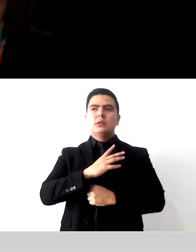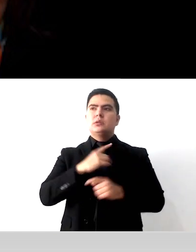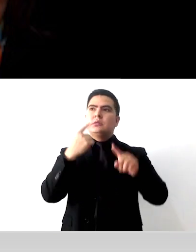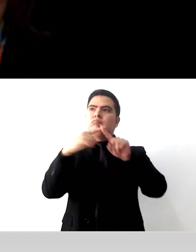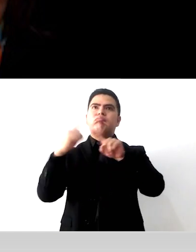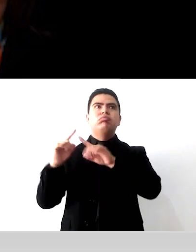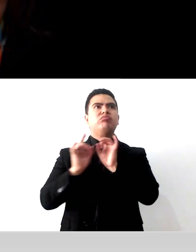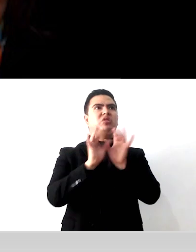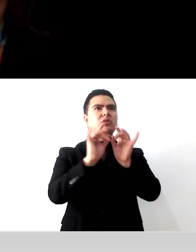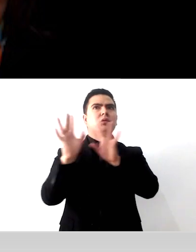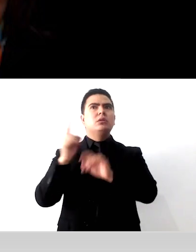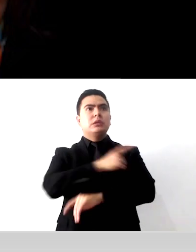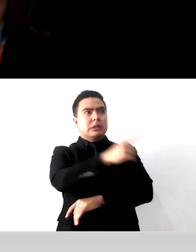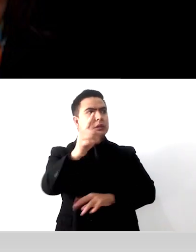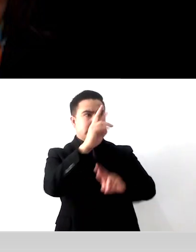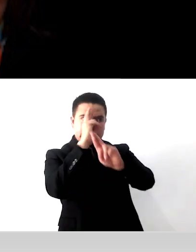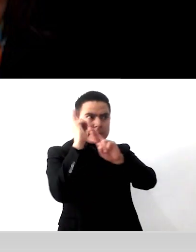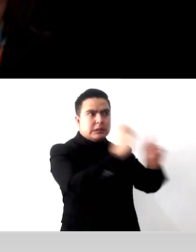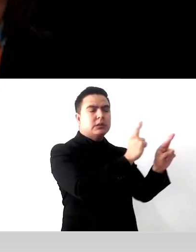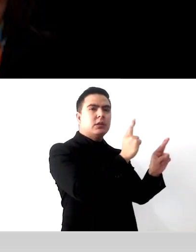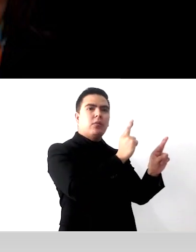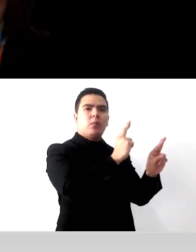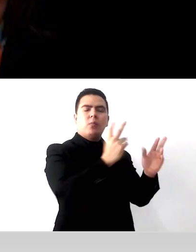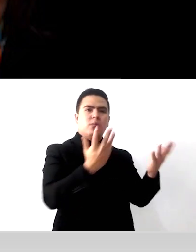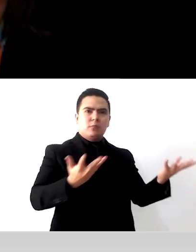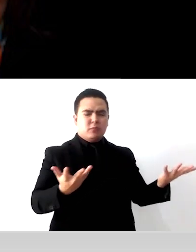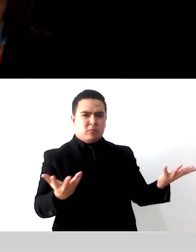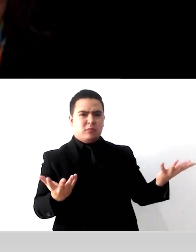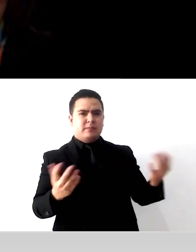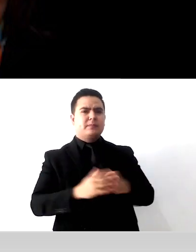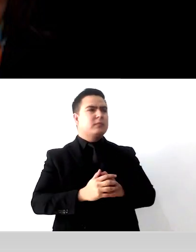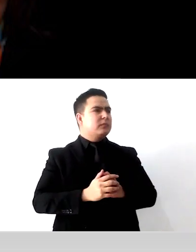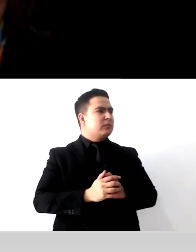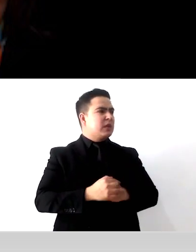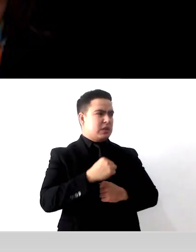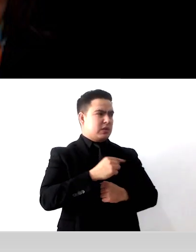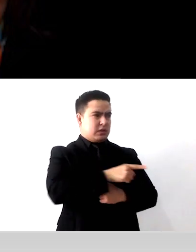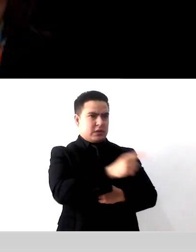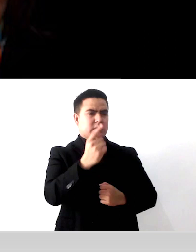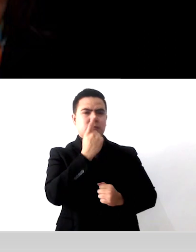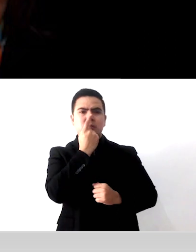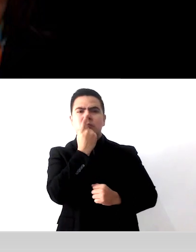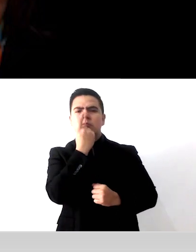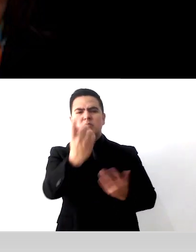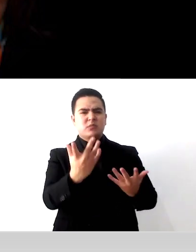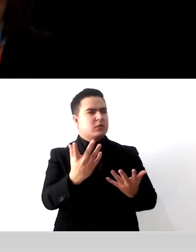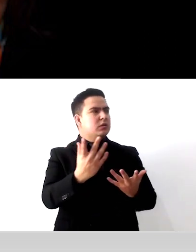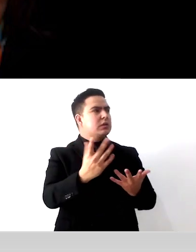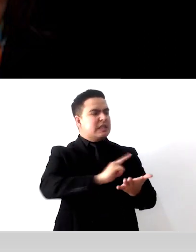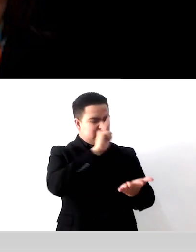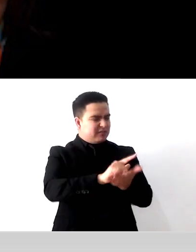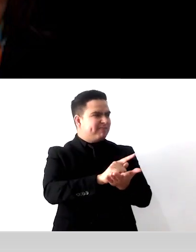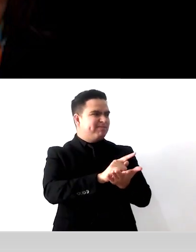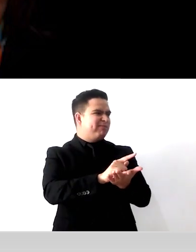entonces muy complejo porque están haciendo un fraude a la ley y es una ficción,